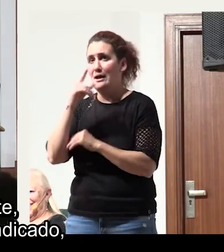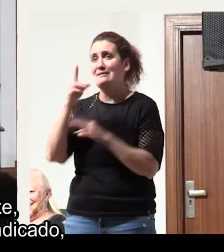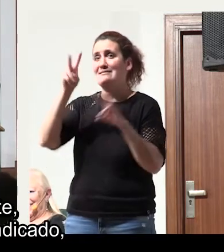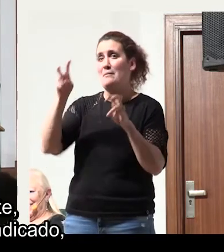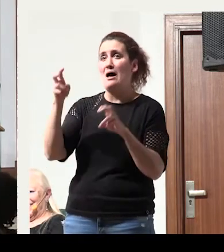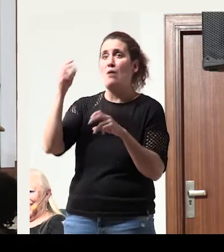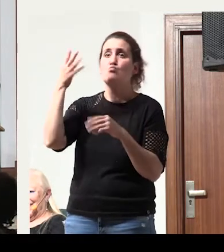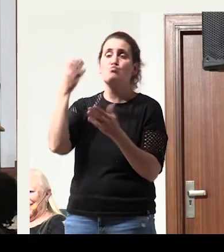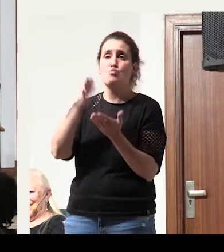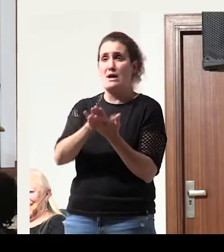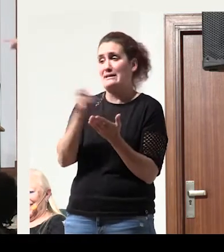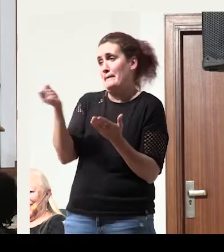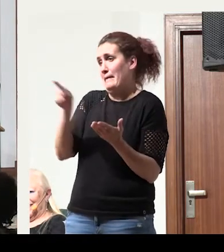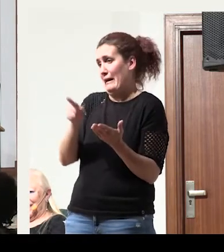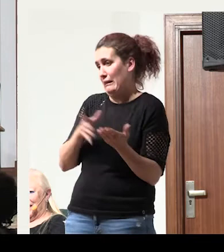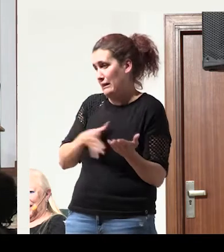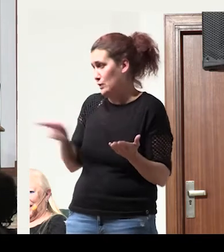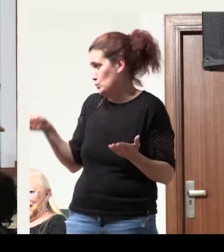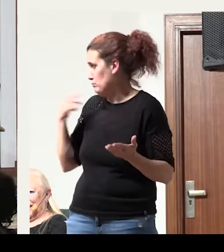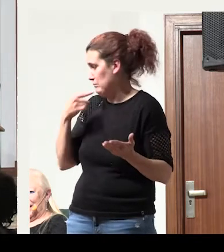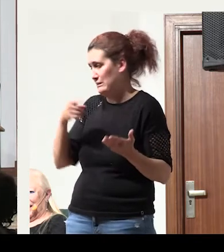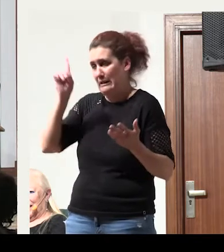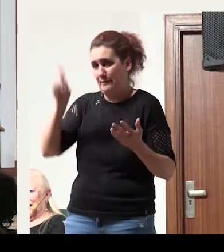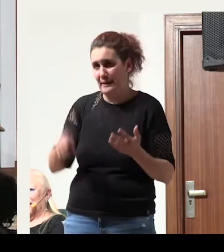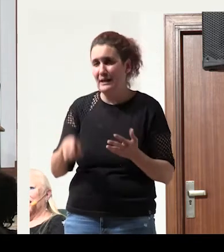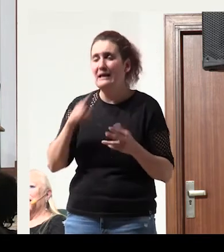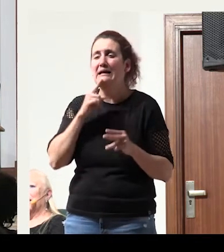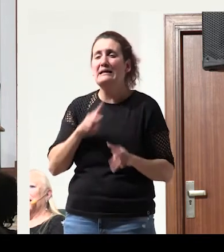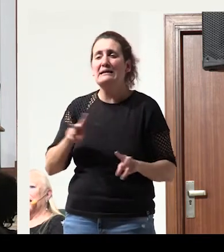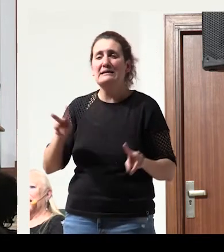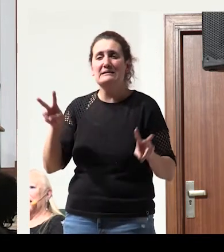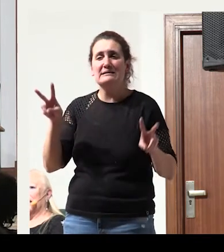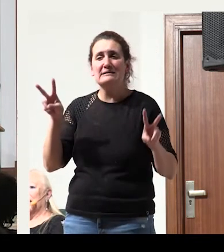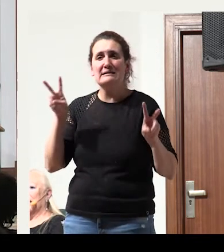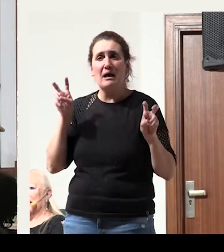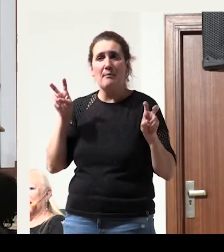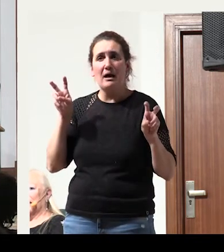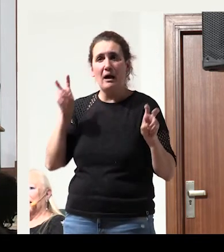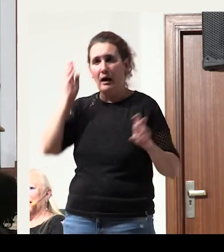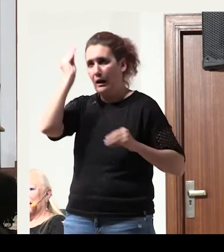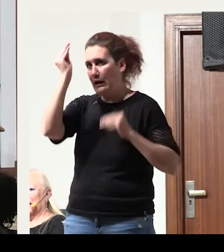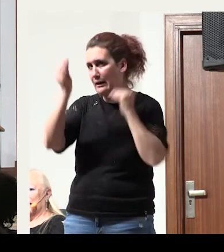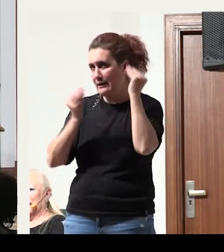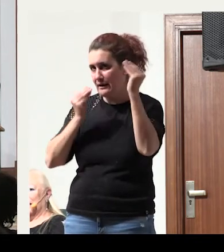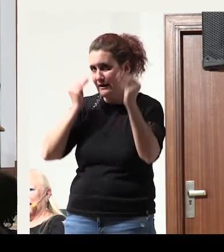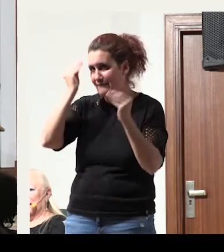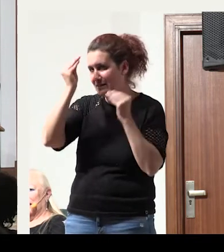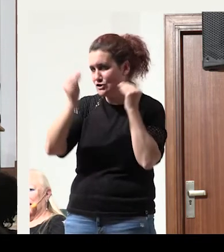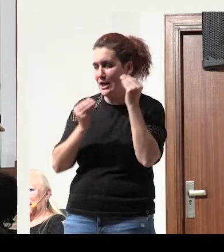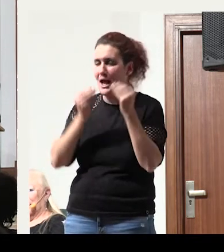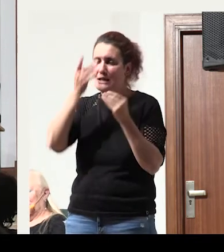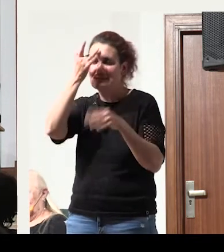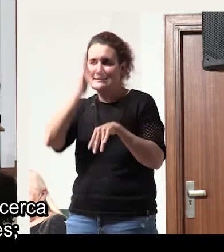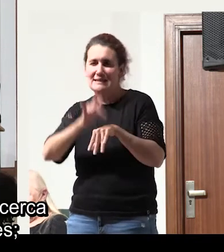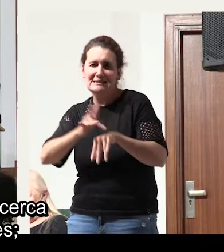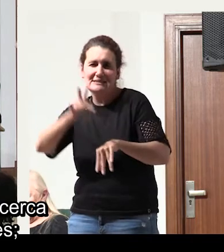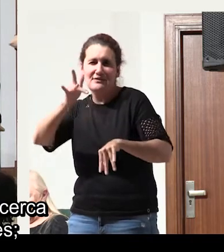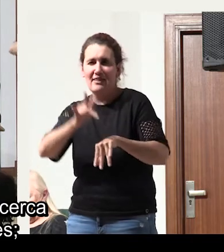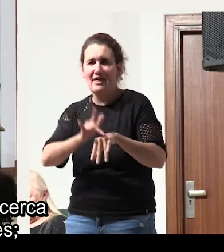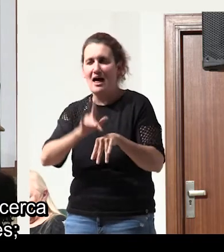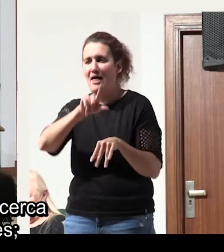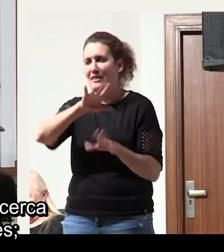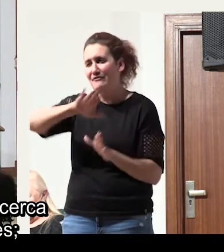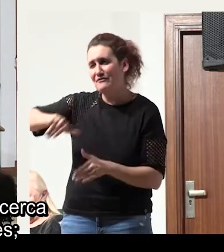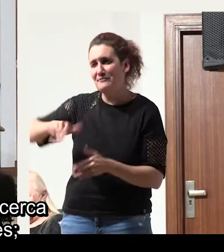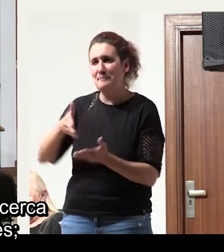también has indicado, el tema de reflexionar la sensibilidad hacia el final de la vida parece que en